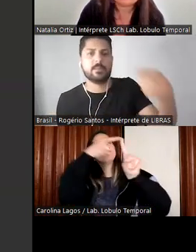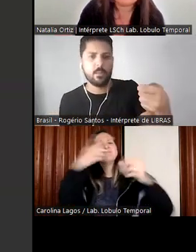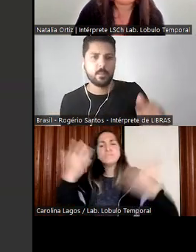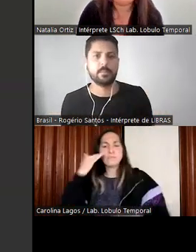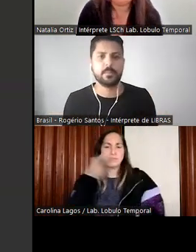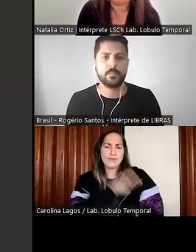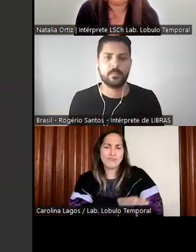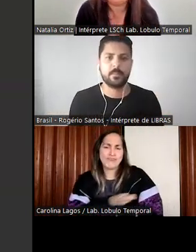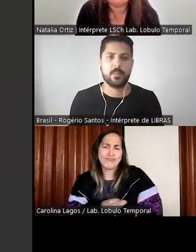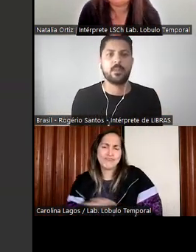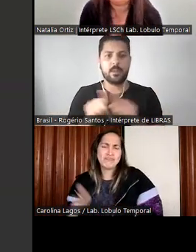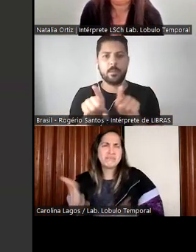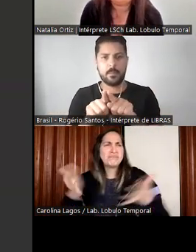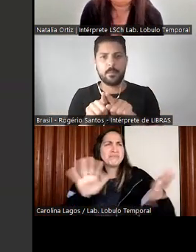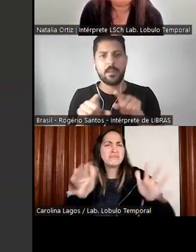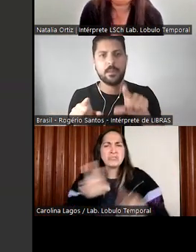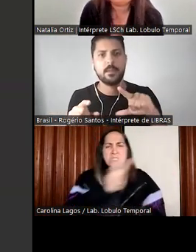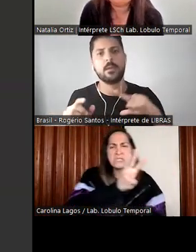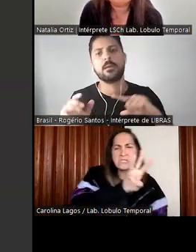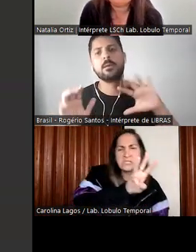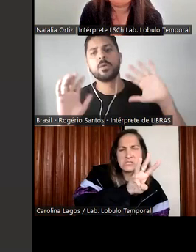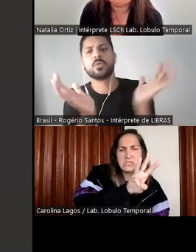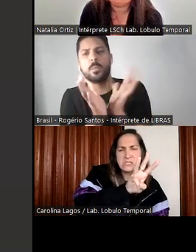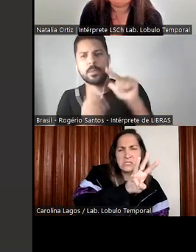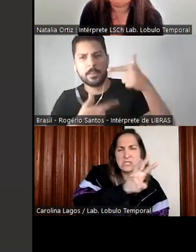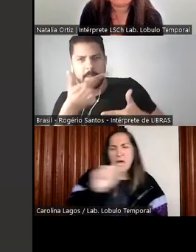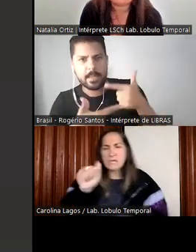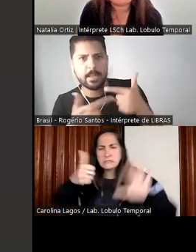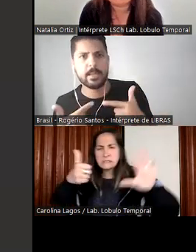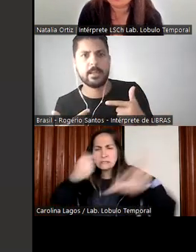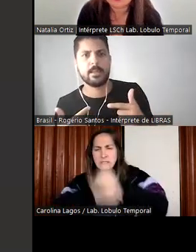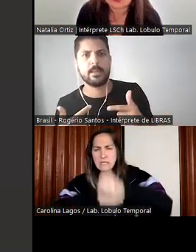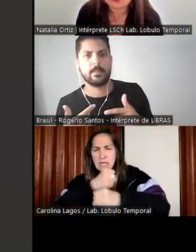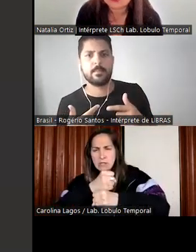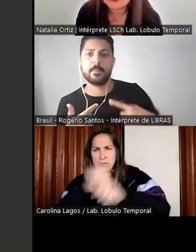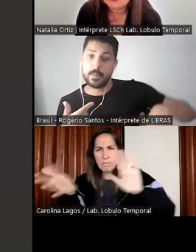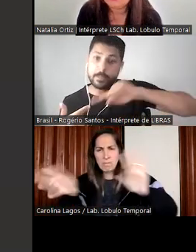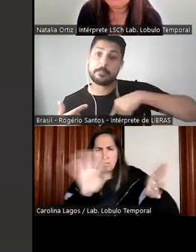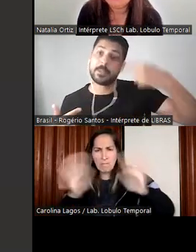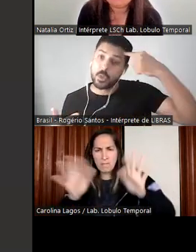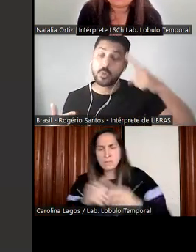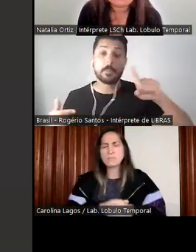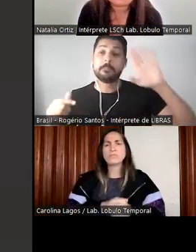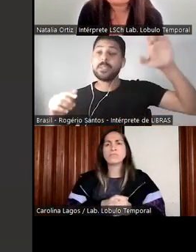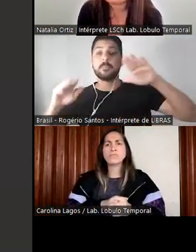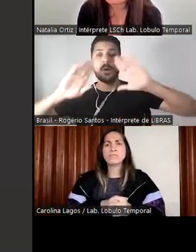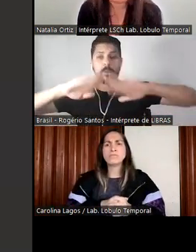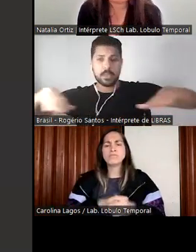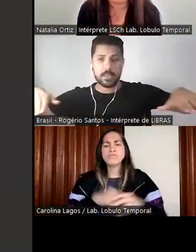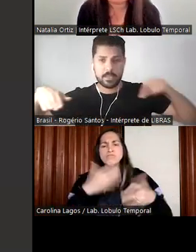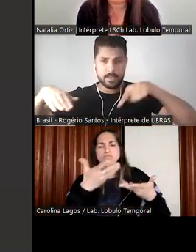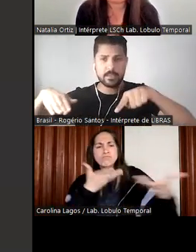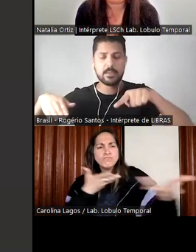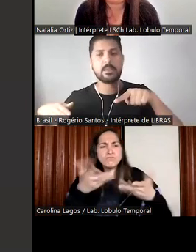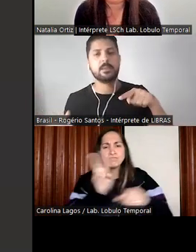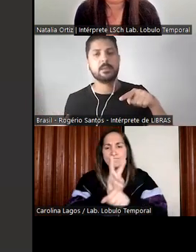Y con el equipo nosotros pensamos directamente en los niños, entre 3 y 6 años